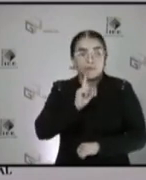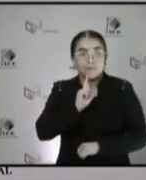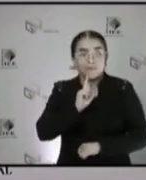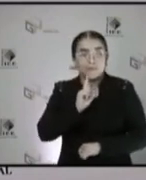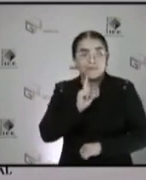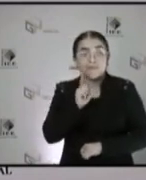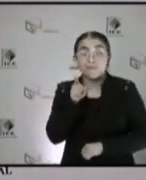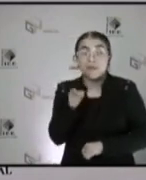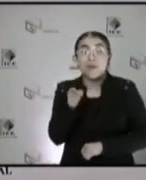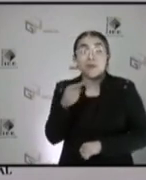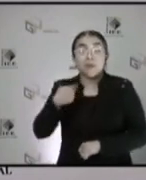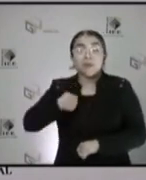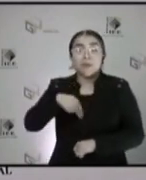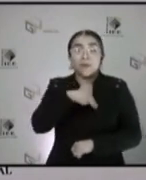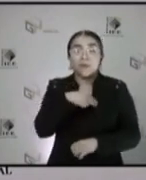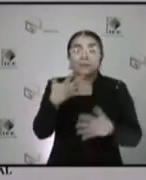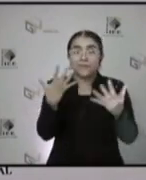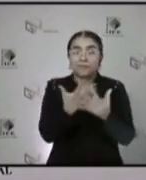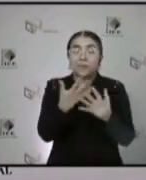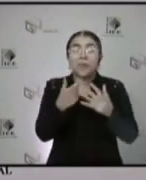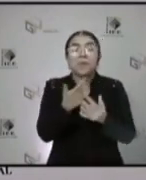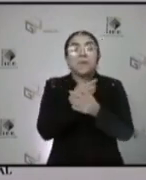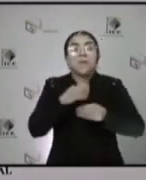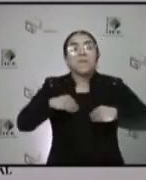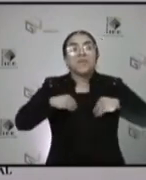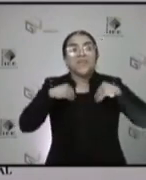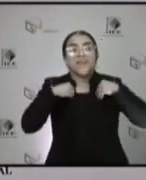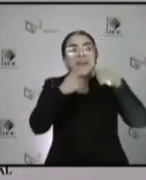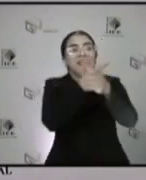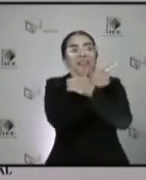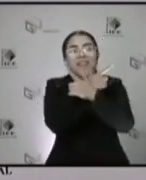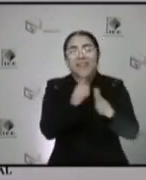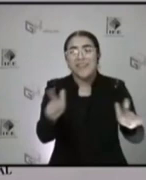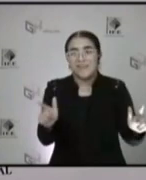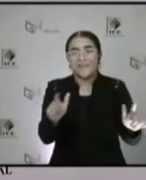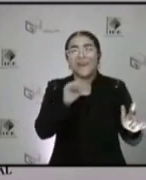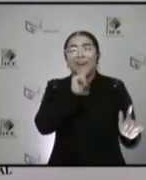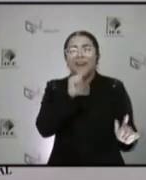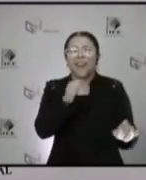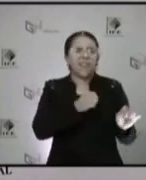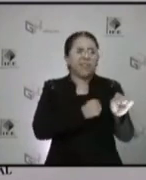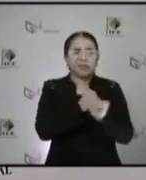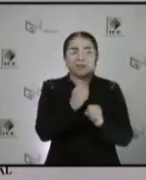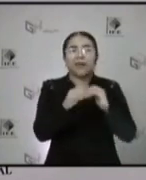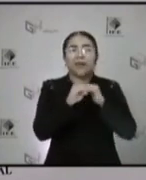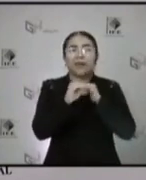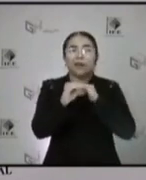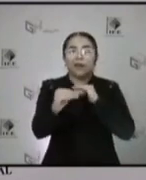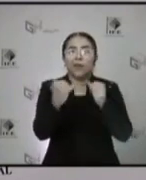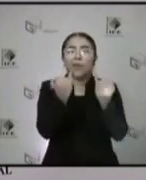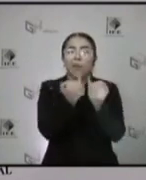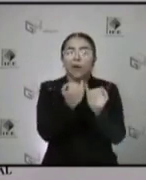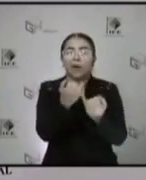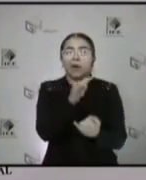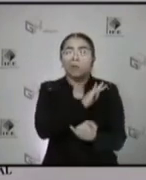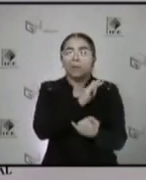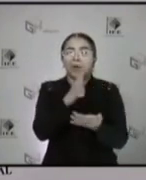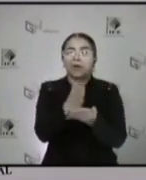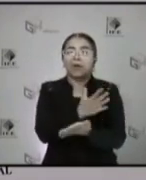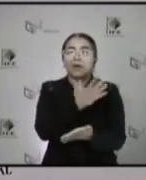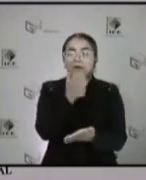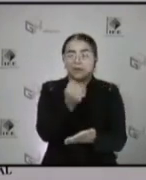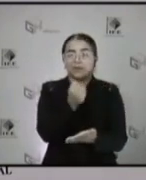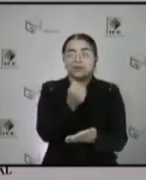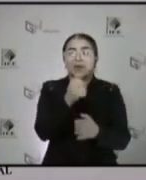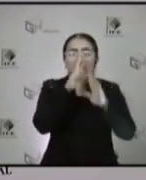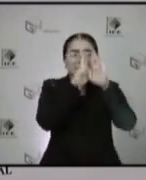desde la cual vamos a promover la vida libre de violencia. Garantizaremos la igualdad de oportunidades, el respeto